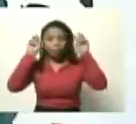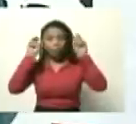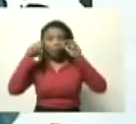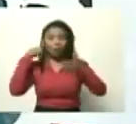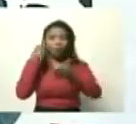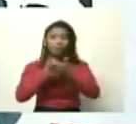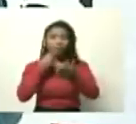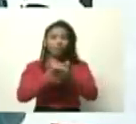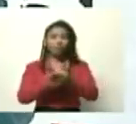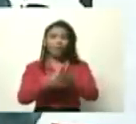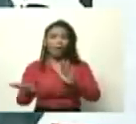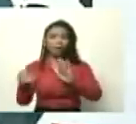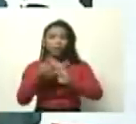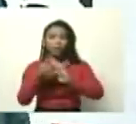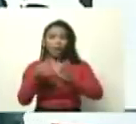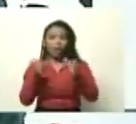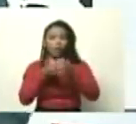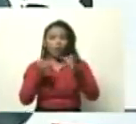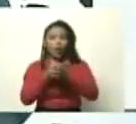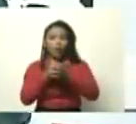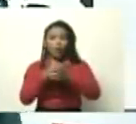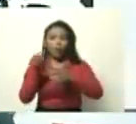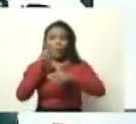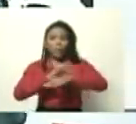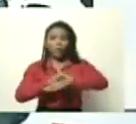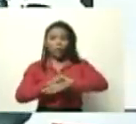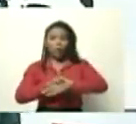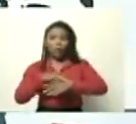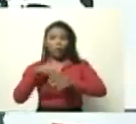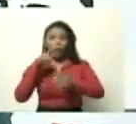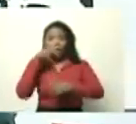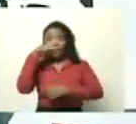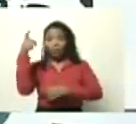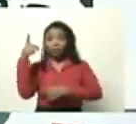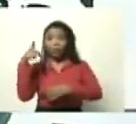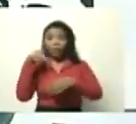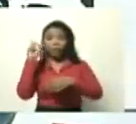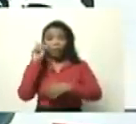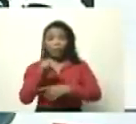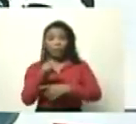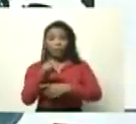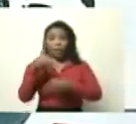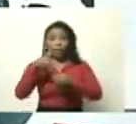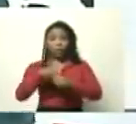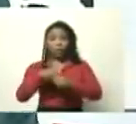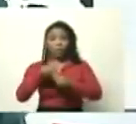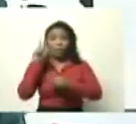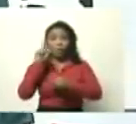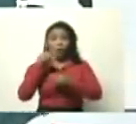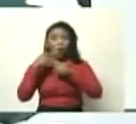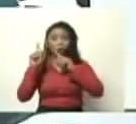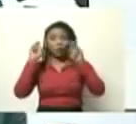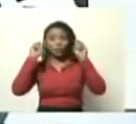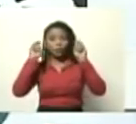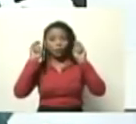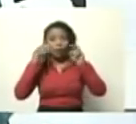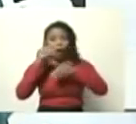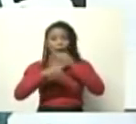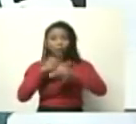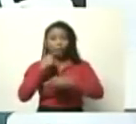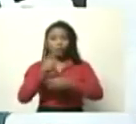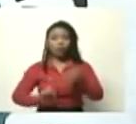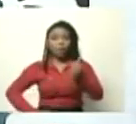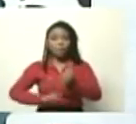lucha en contra de las mafias, de los insumos médicos, también de la chatarra y también de la gasolina. También, otro contexto, ha afirmado que van a